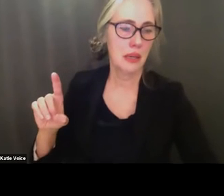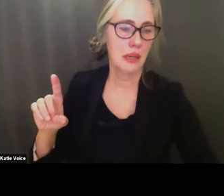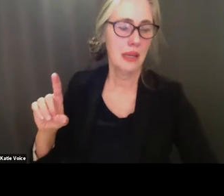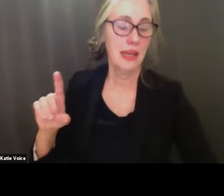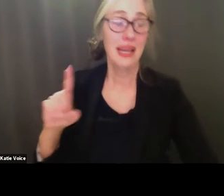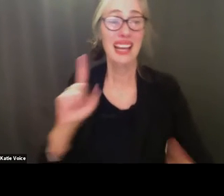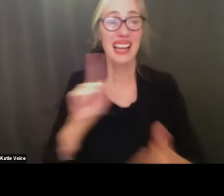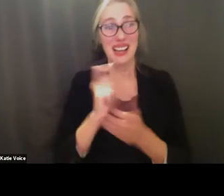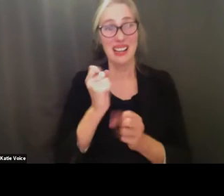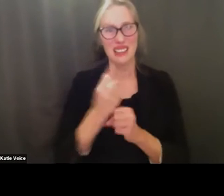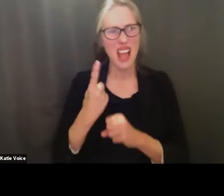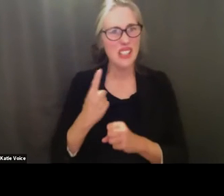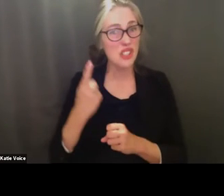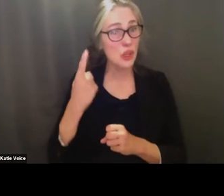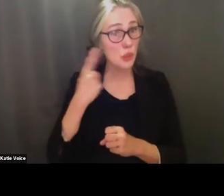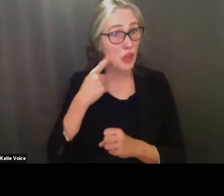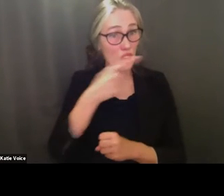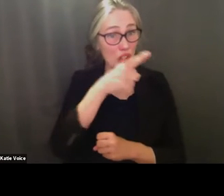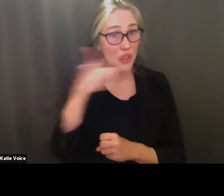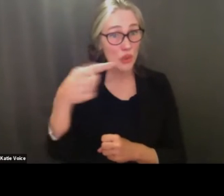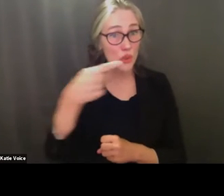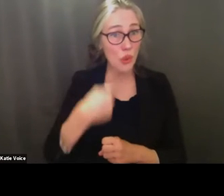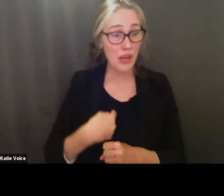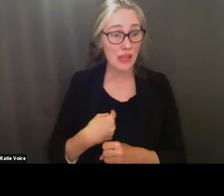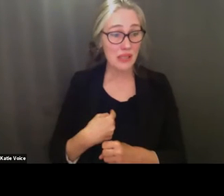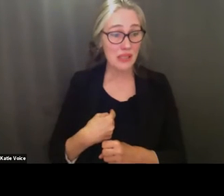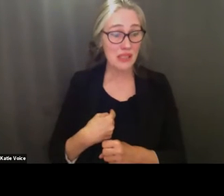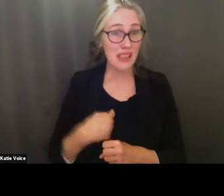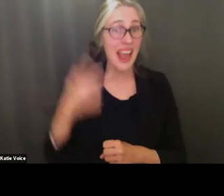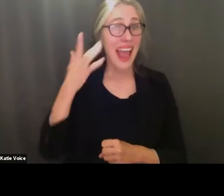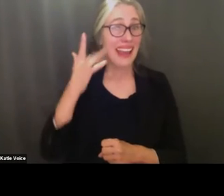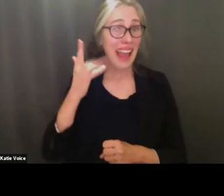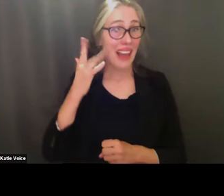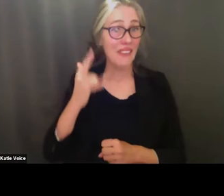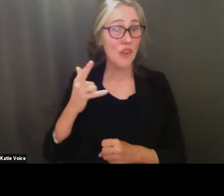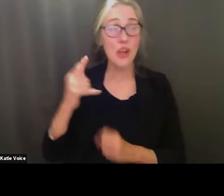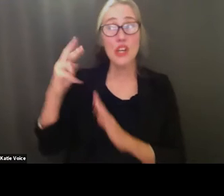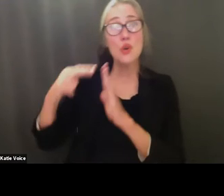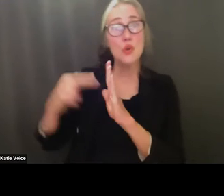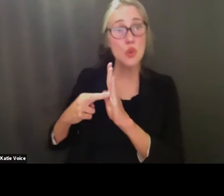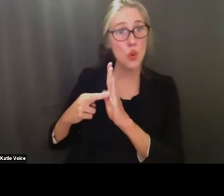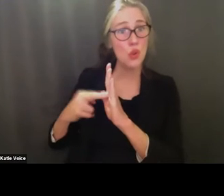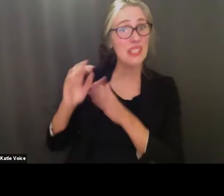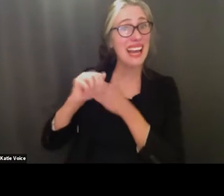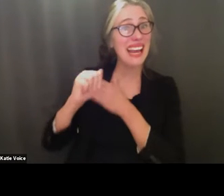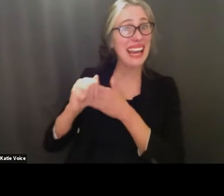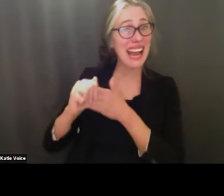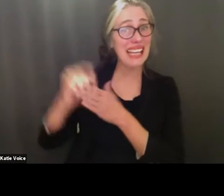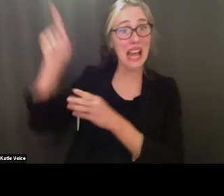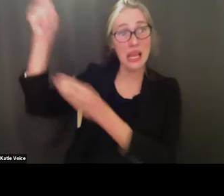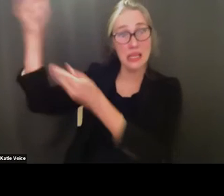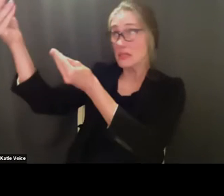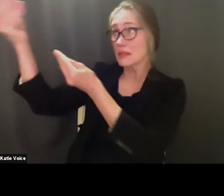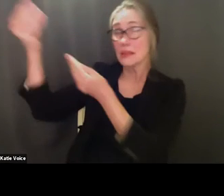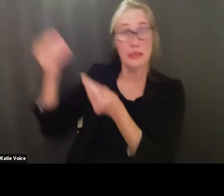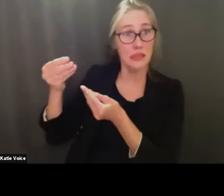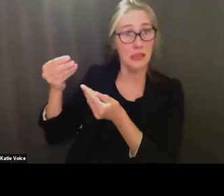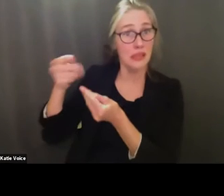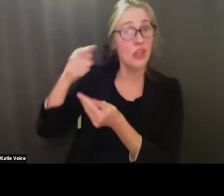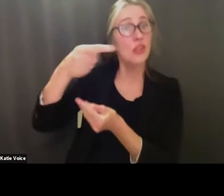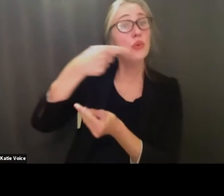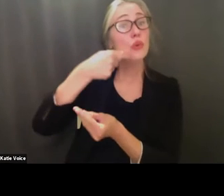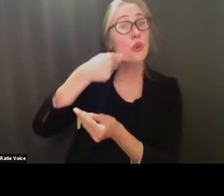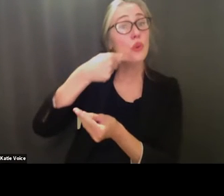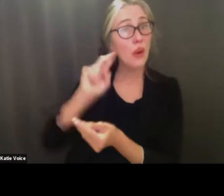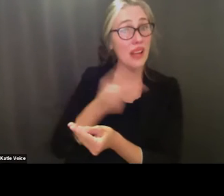año, hemos seguido las pautas del estado de California, las pautas de salud, y al mirar los datos y el